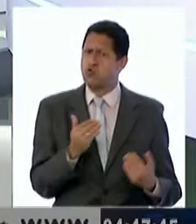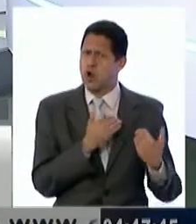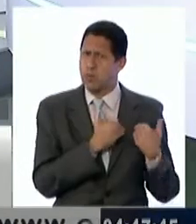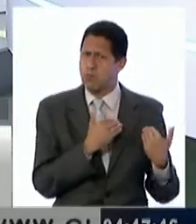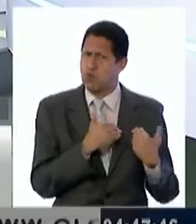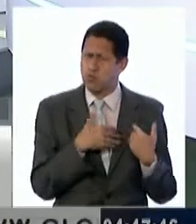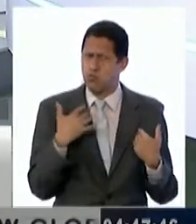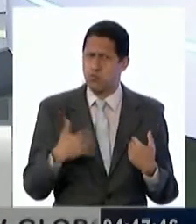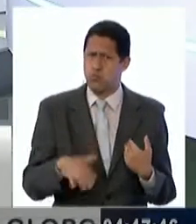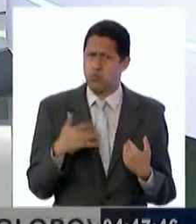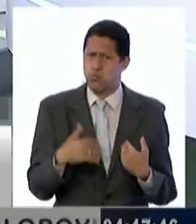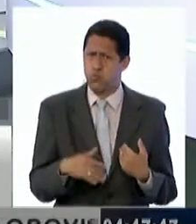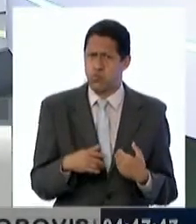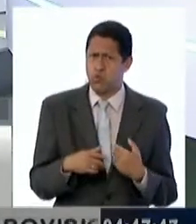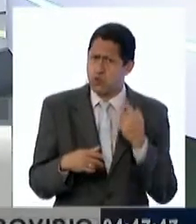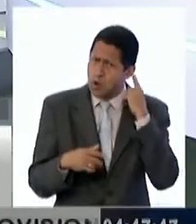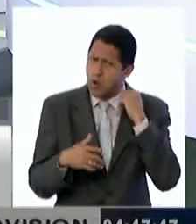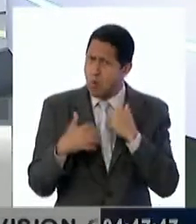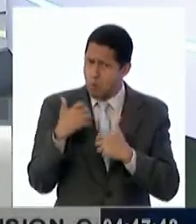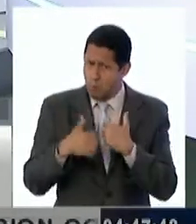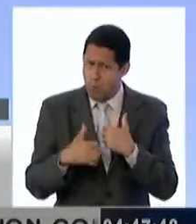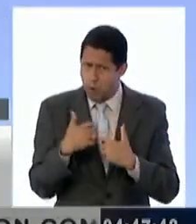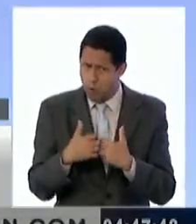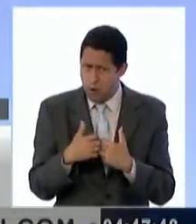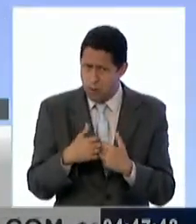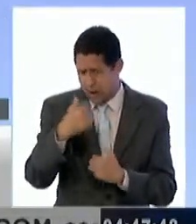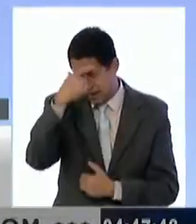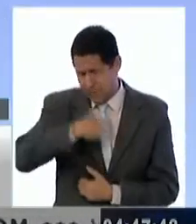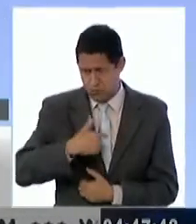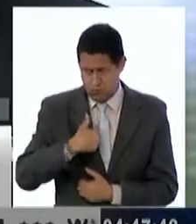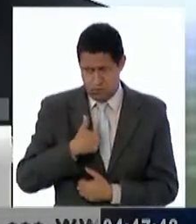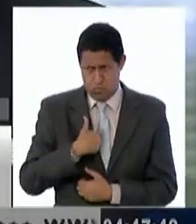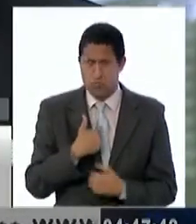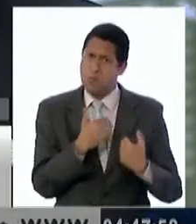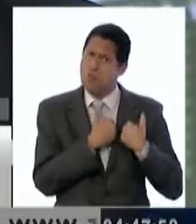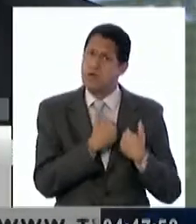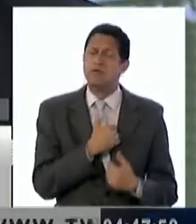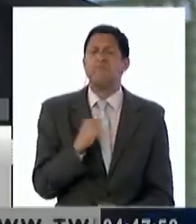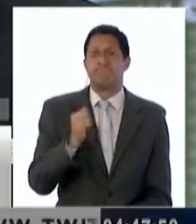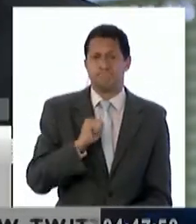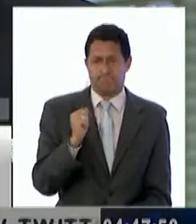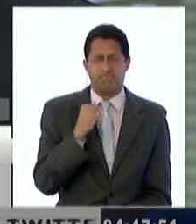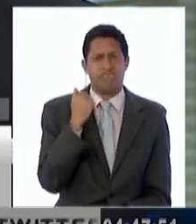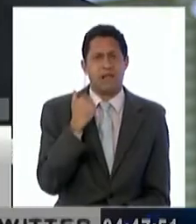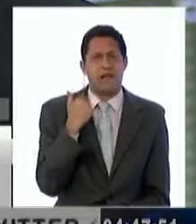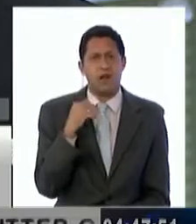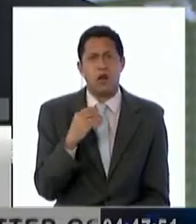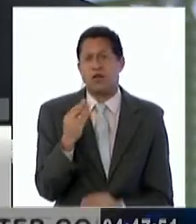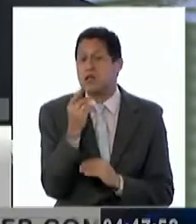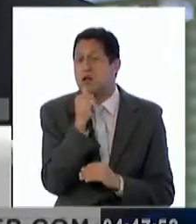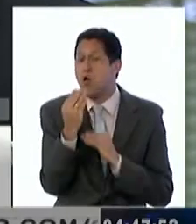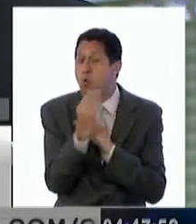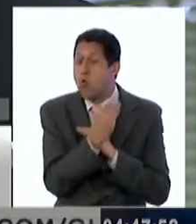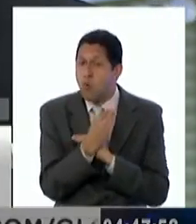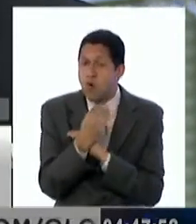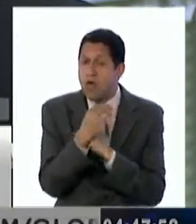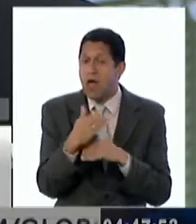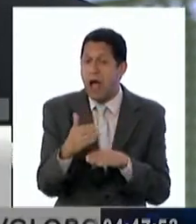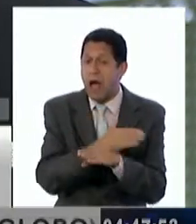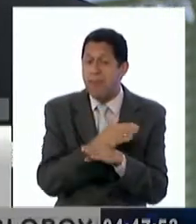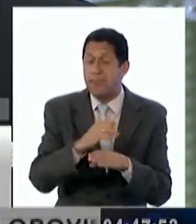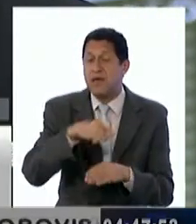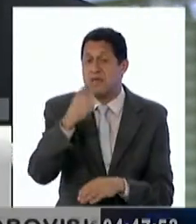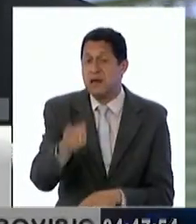de estas complicaciones en el paciente si definitivamente los cuidados tanto pre y post